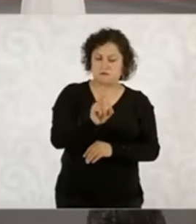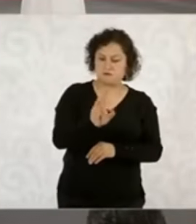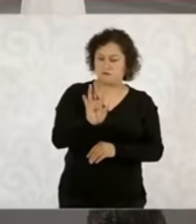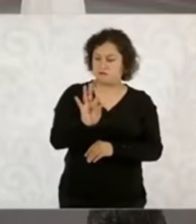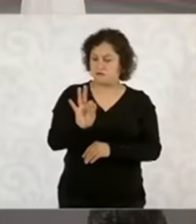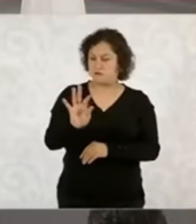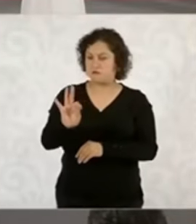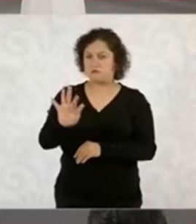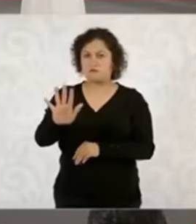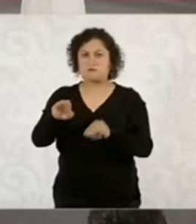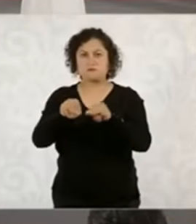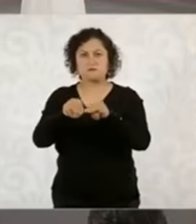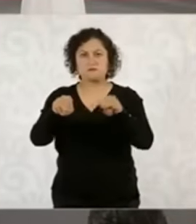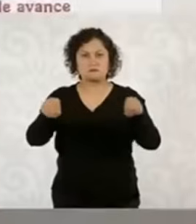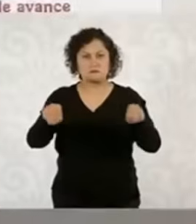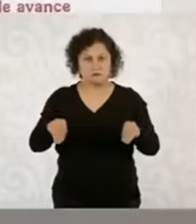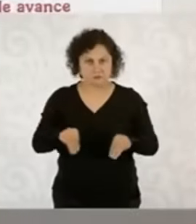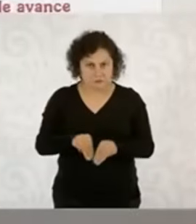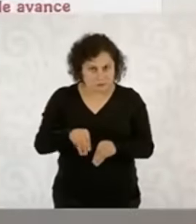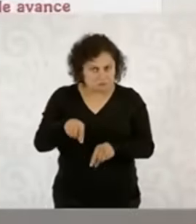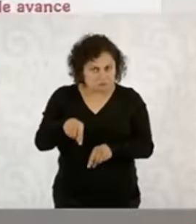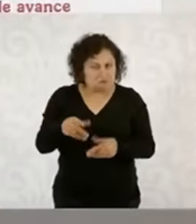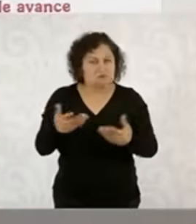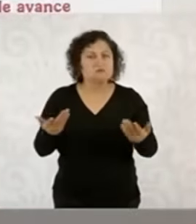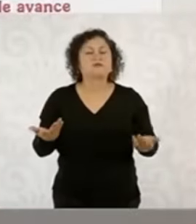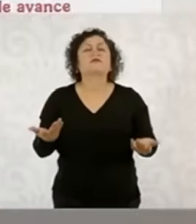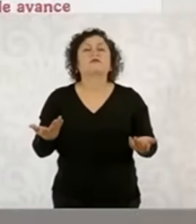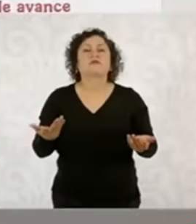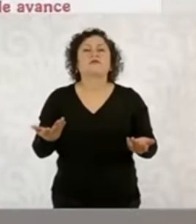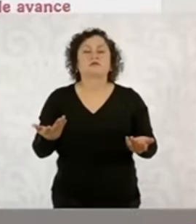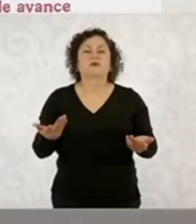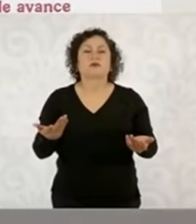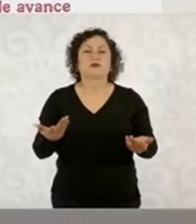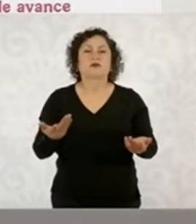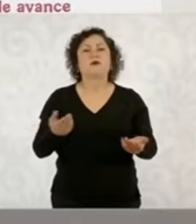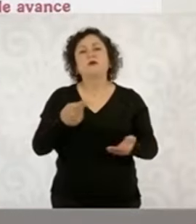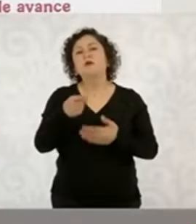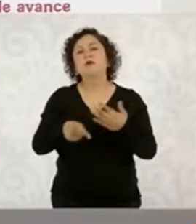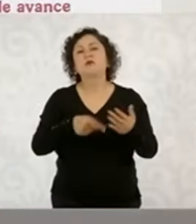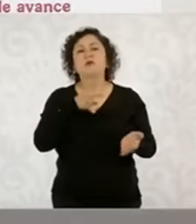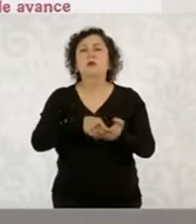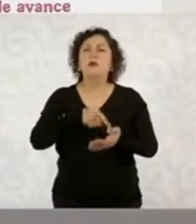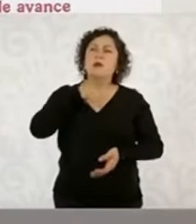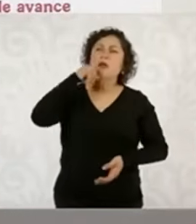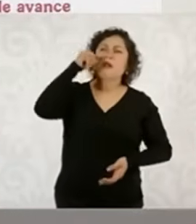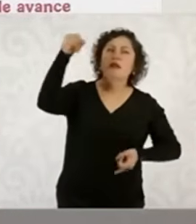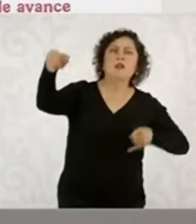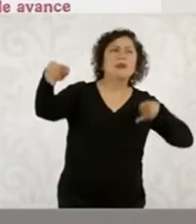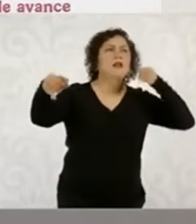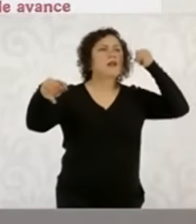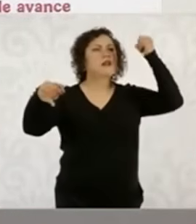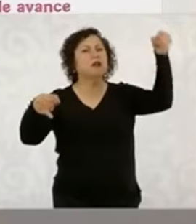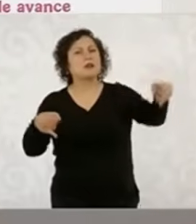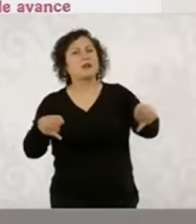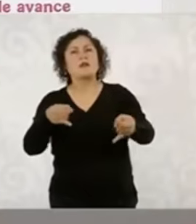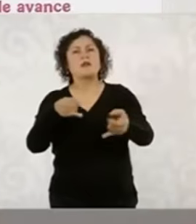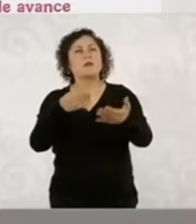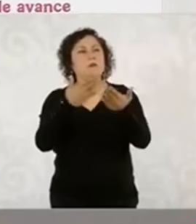metros, en lugares muy apartados, donde no había servicio, ni luz, ni agua, ni